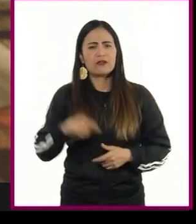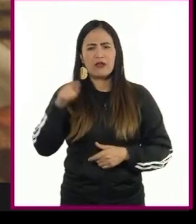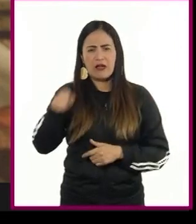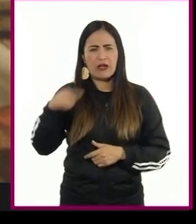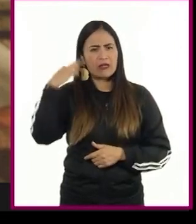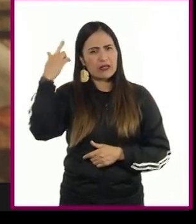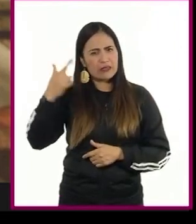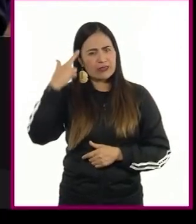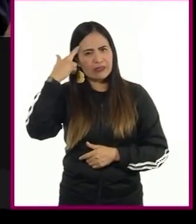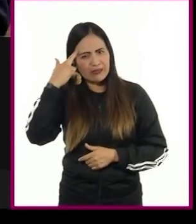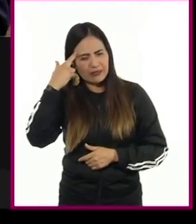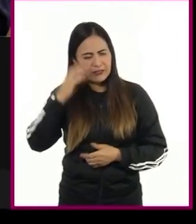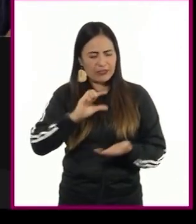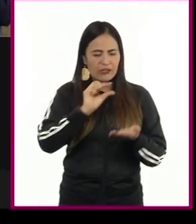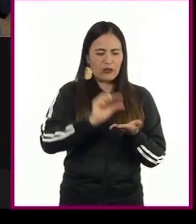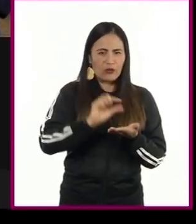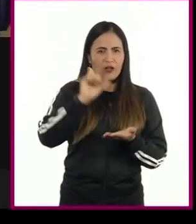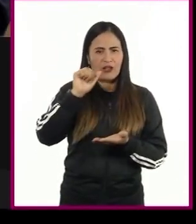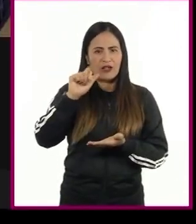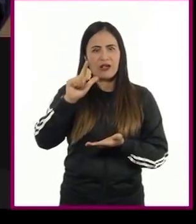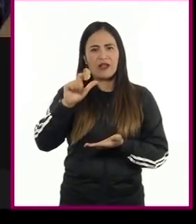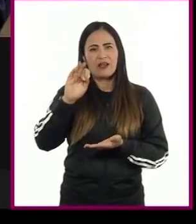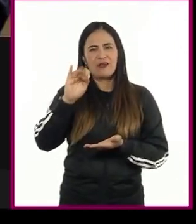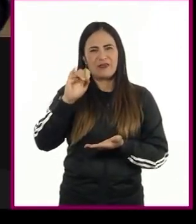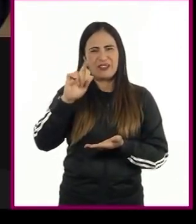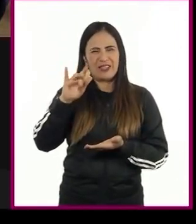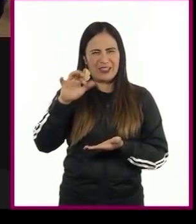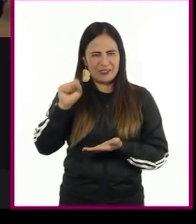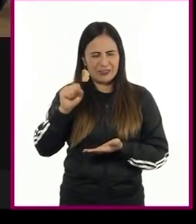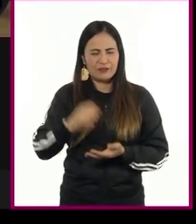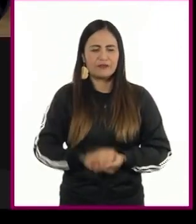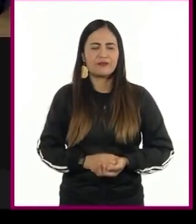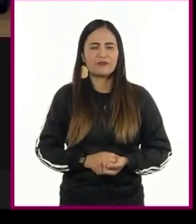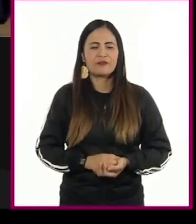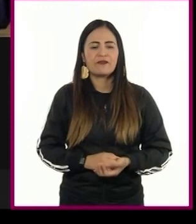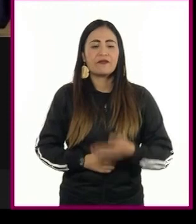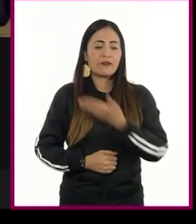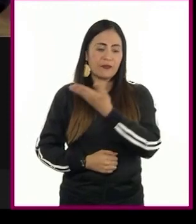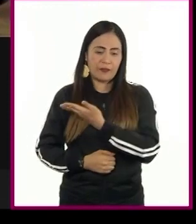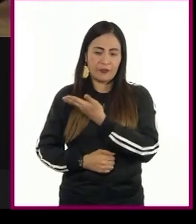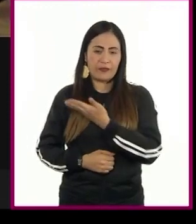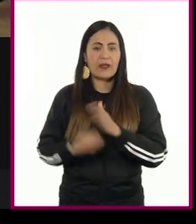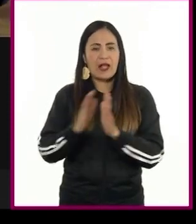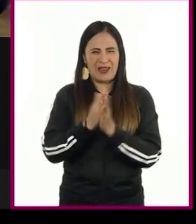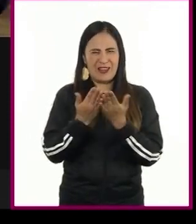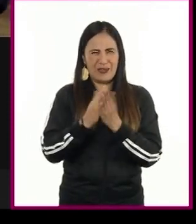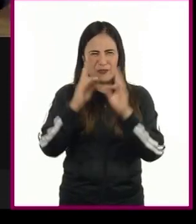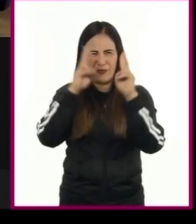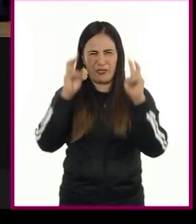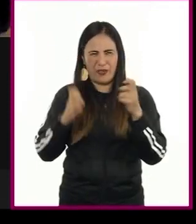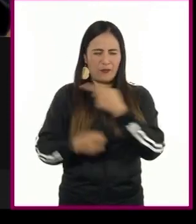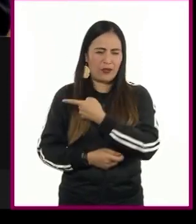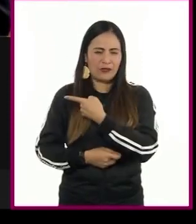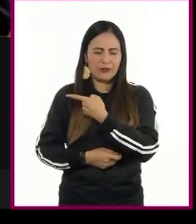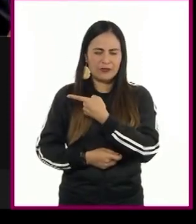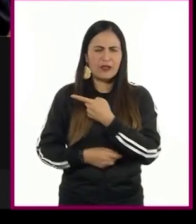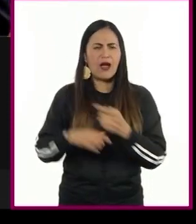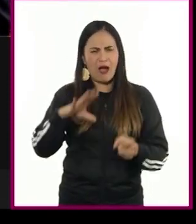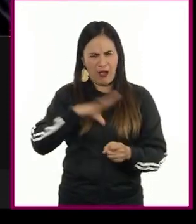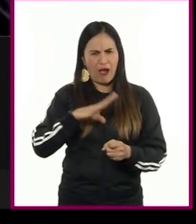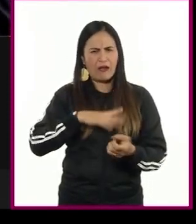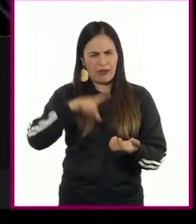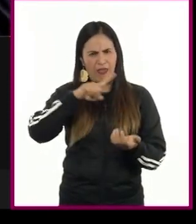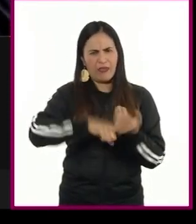y a los alfiles. También en mi obra de Viribus Quantitatis encontrarán problemas